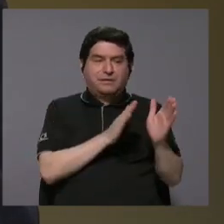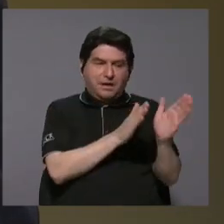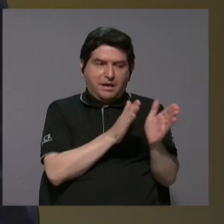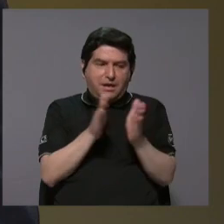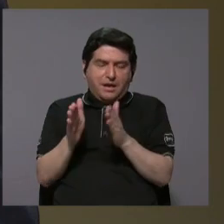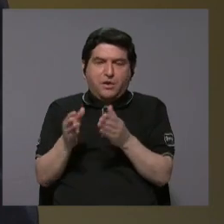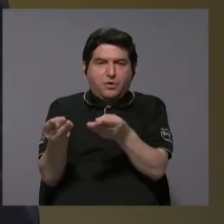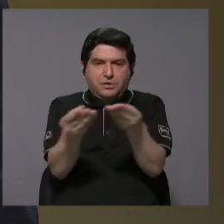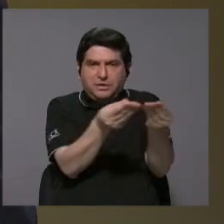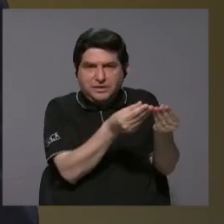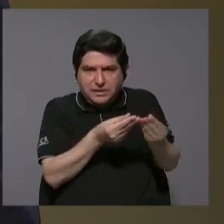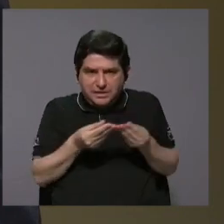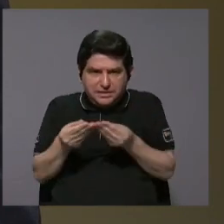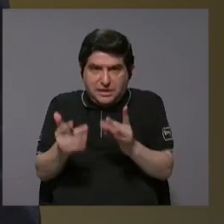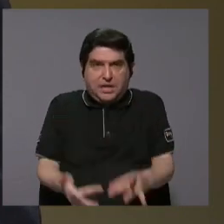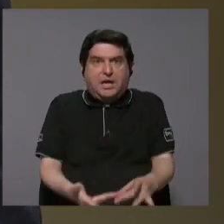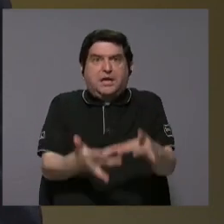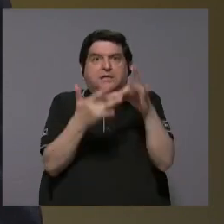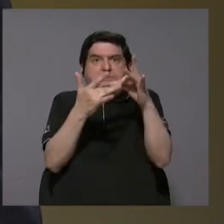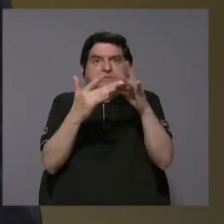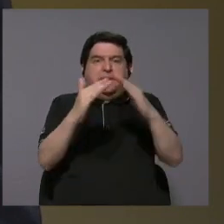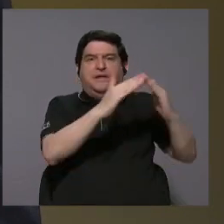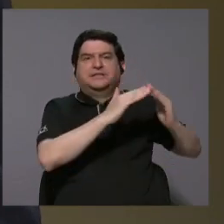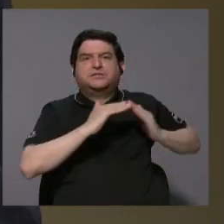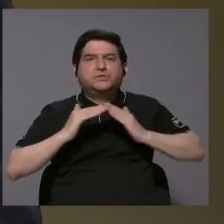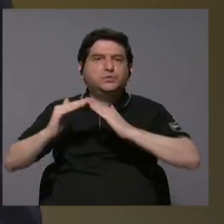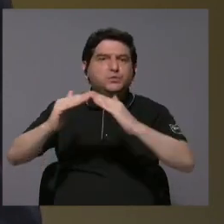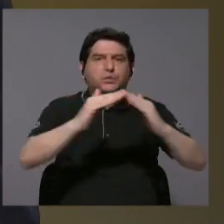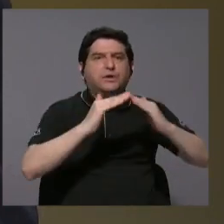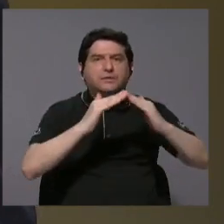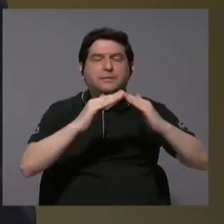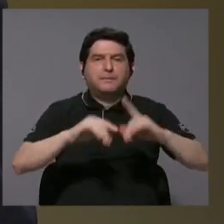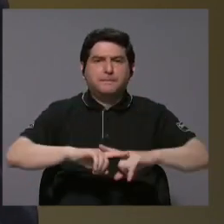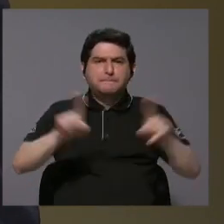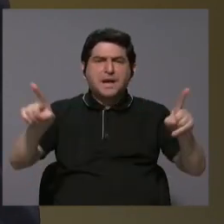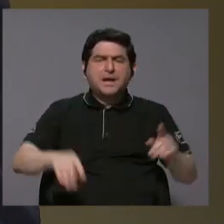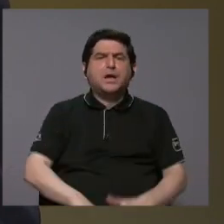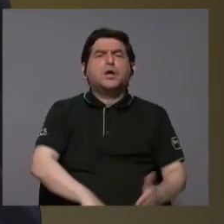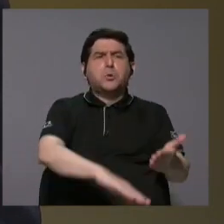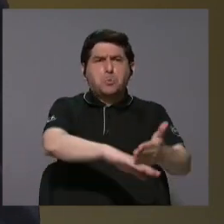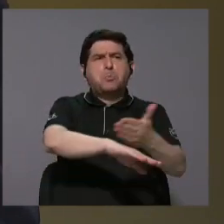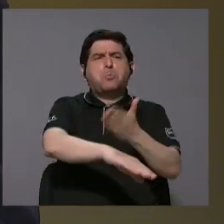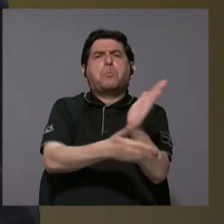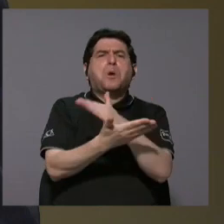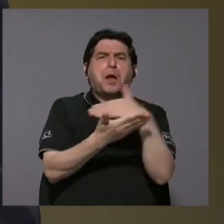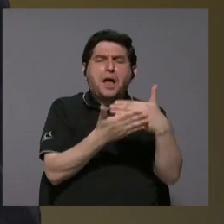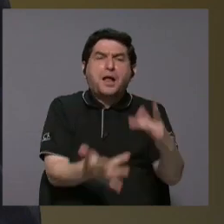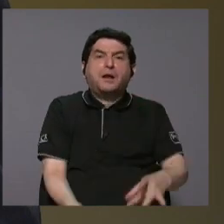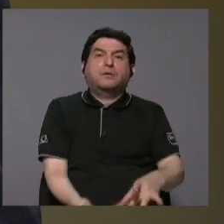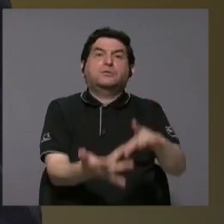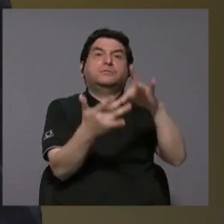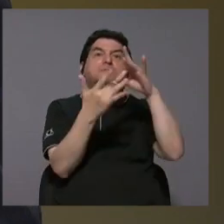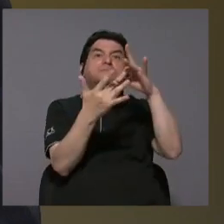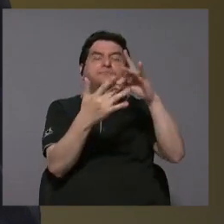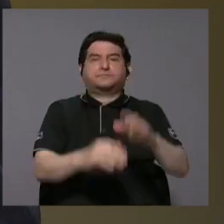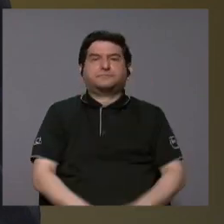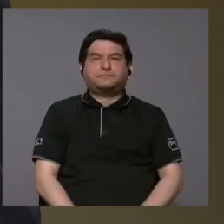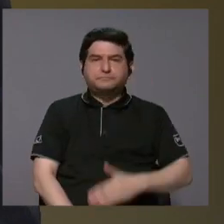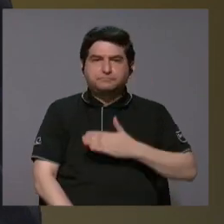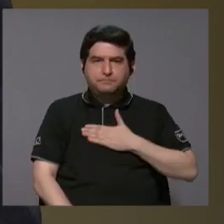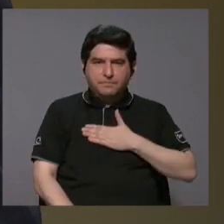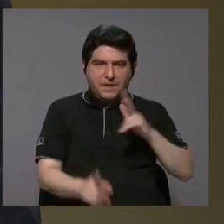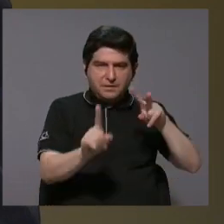ordenamiento territorial, especialmente de sus ciudades, pero que se ha avanzado en algunas cosas, y sobre todo, desde mi